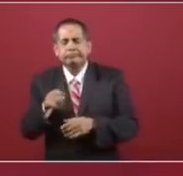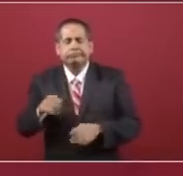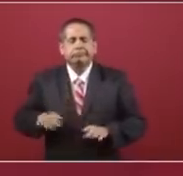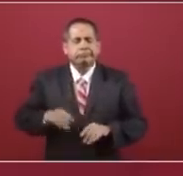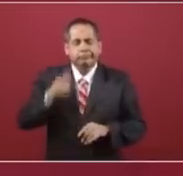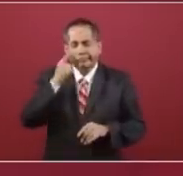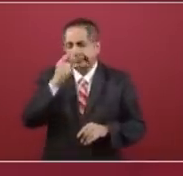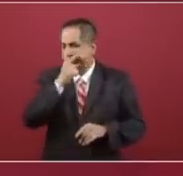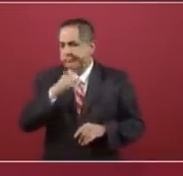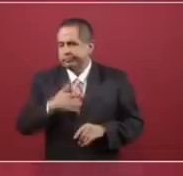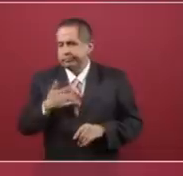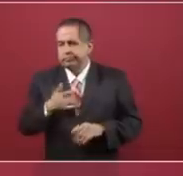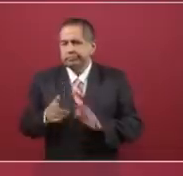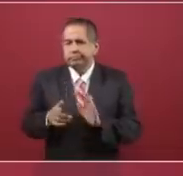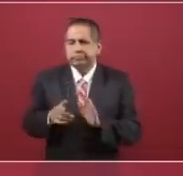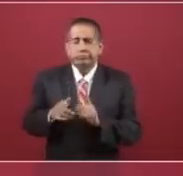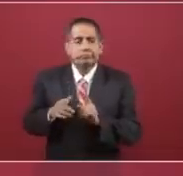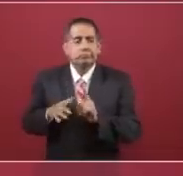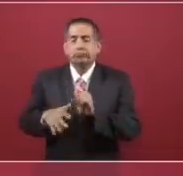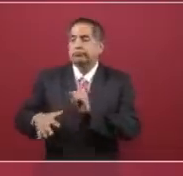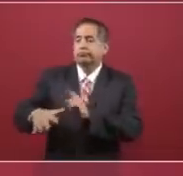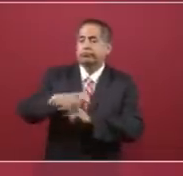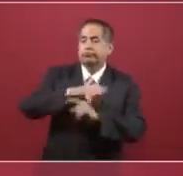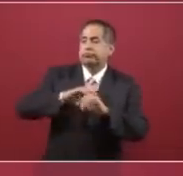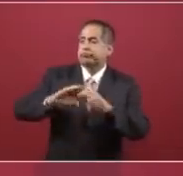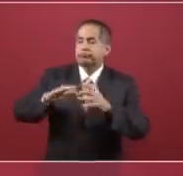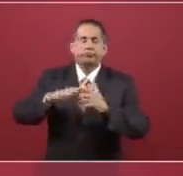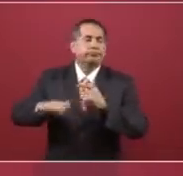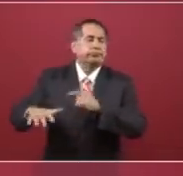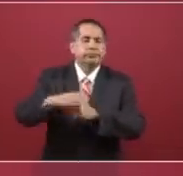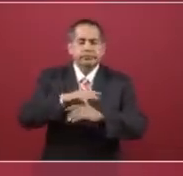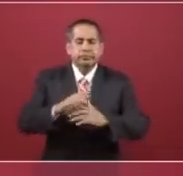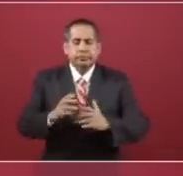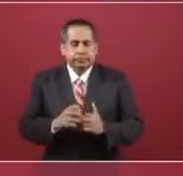con el entorno urbano.